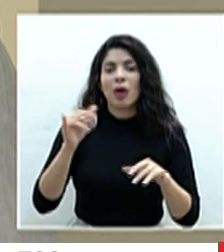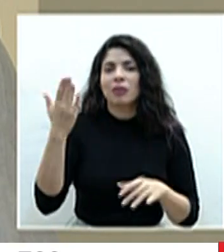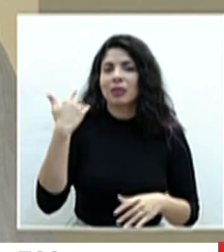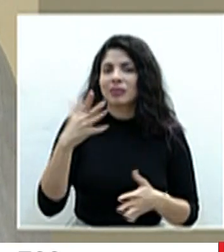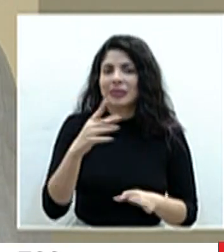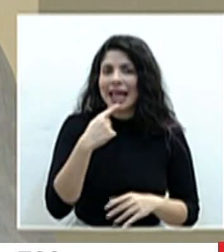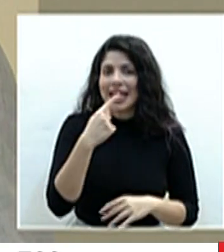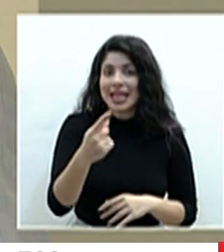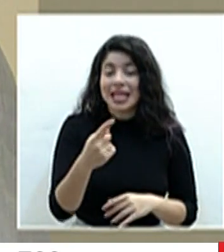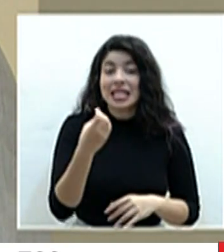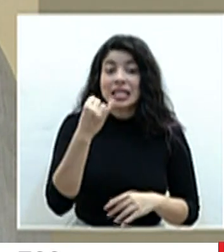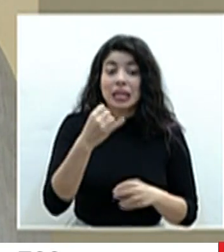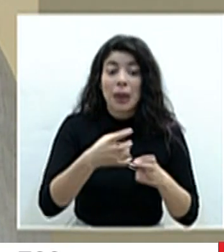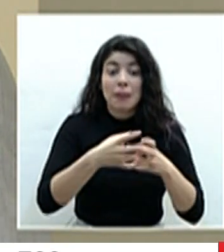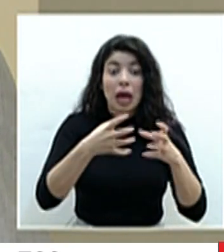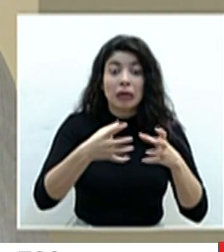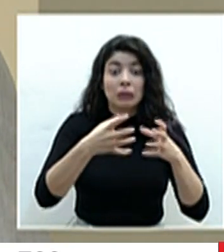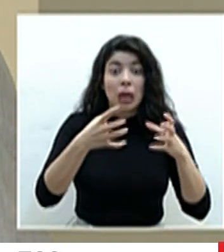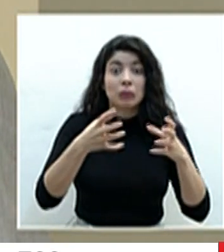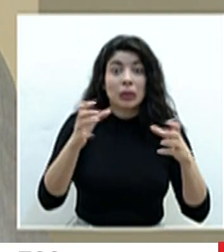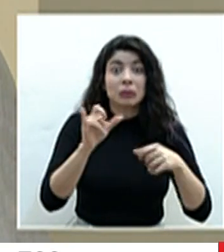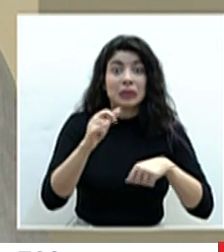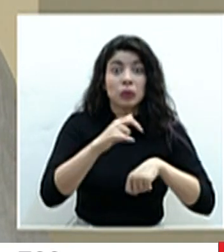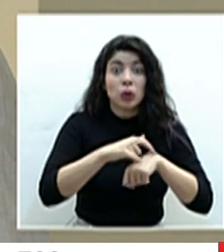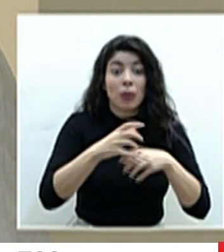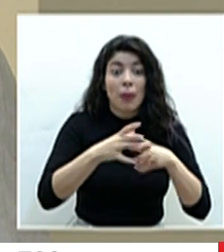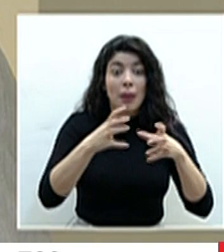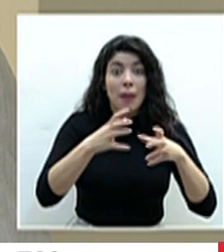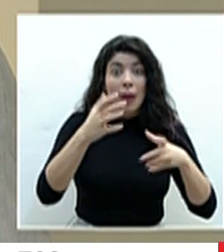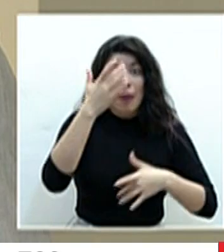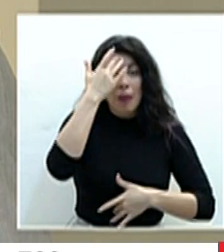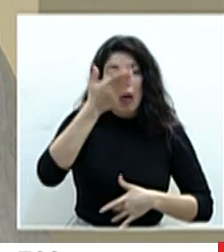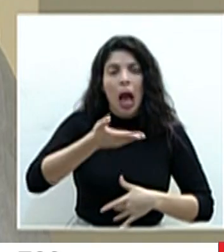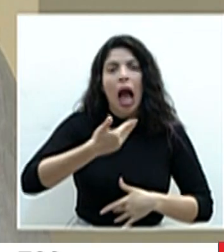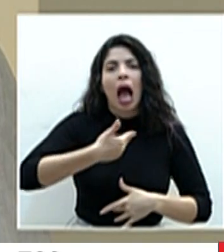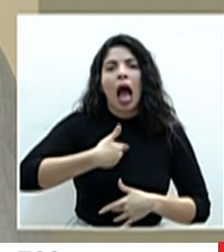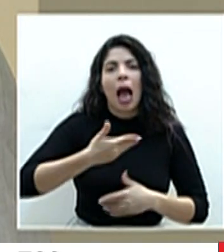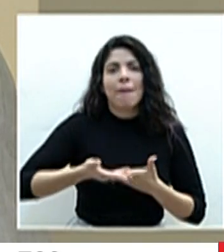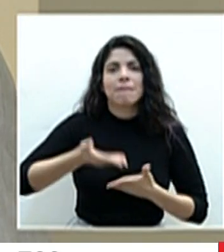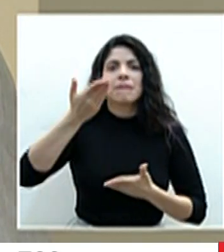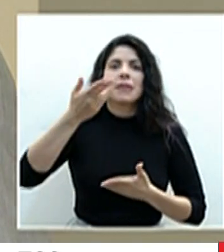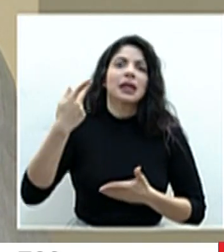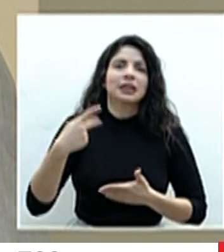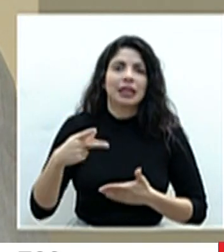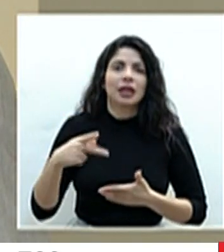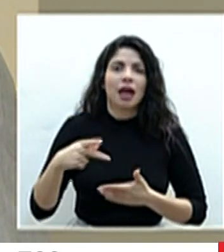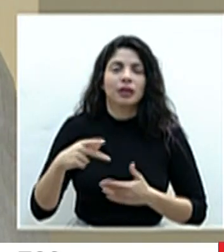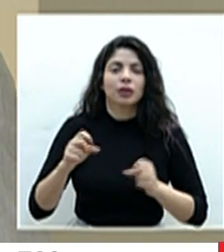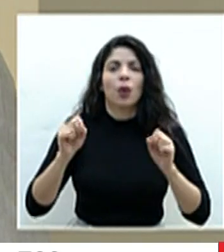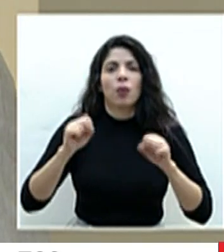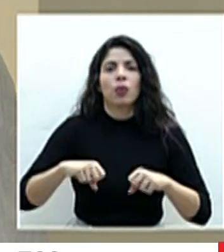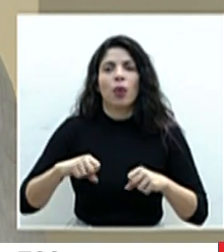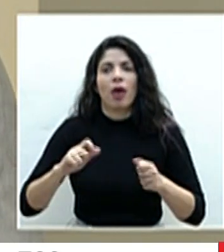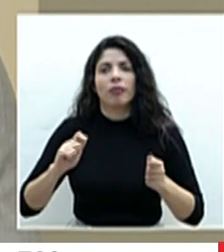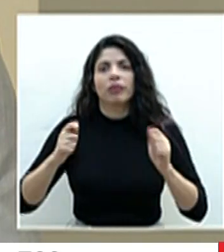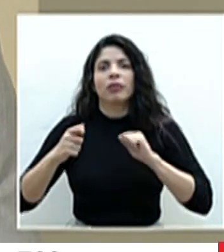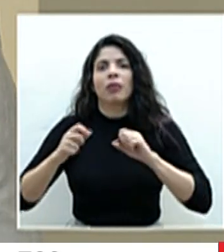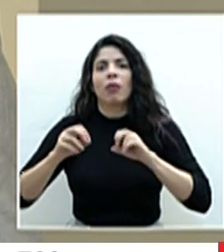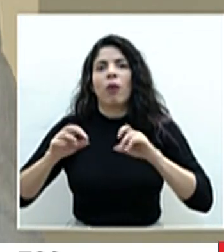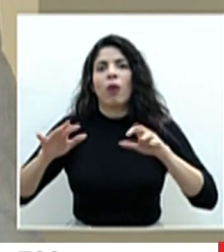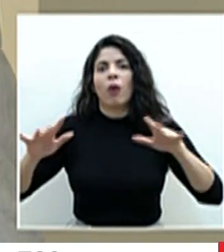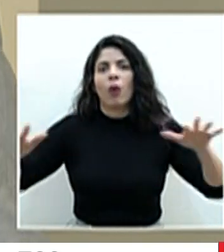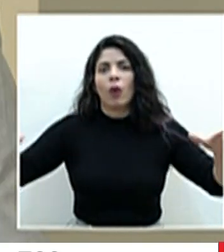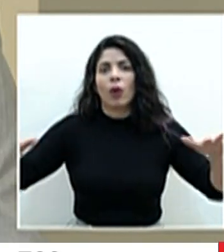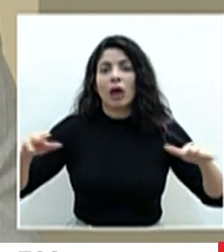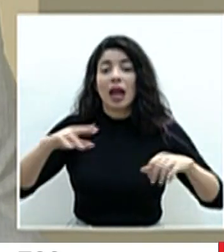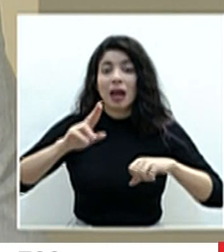entre más casos simultáneos se dan, pues obviamente existe un riesgo aumentado de alcanzar ese estatus de transmisión comunitaria. No